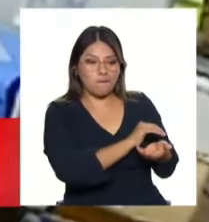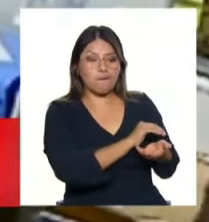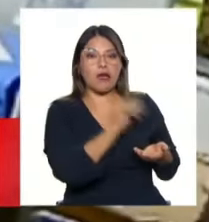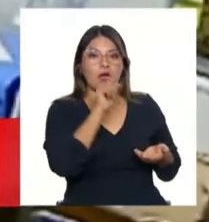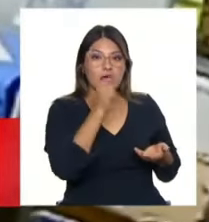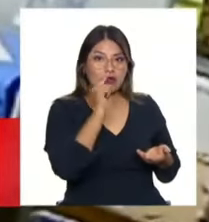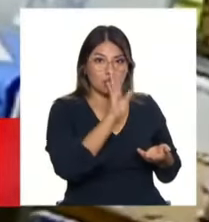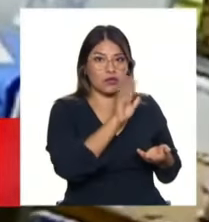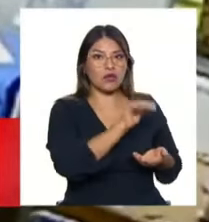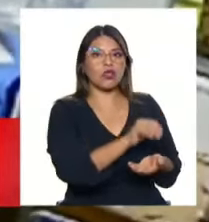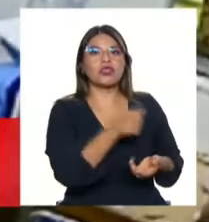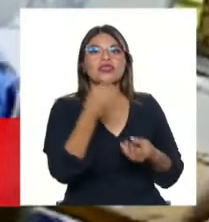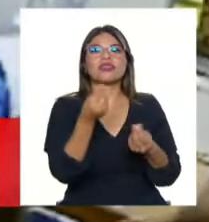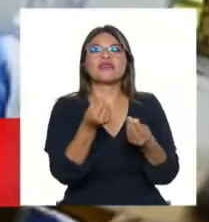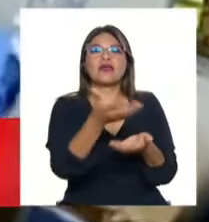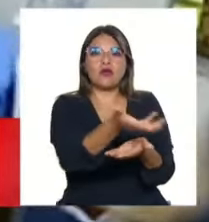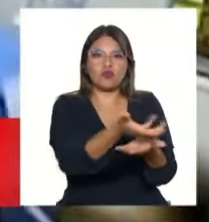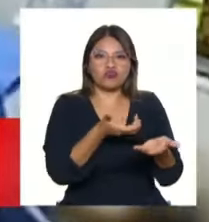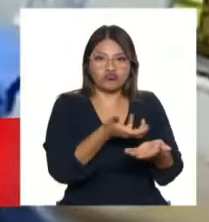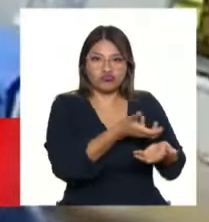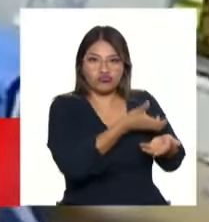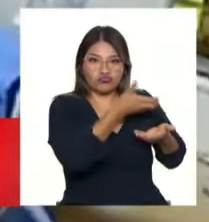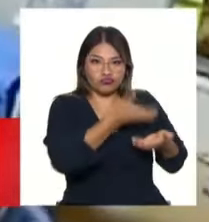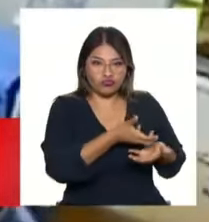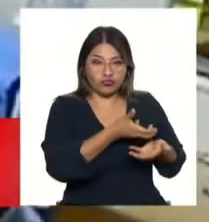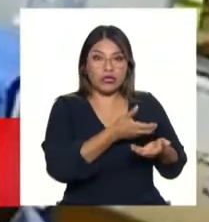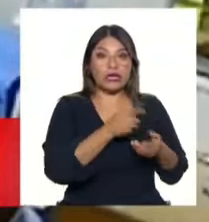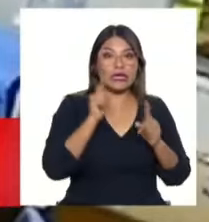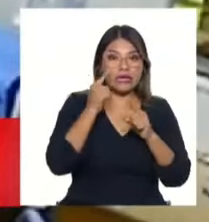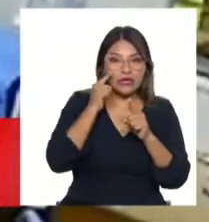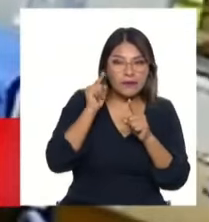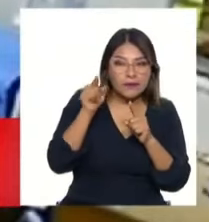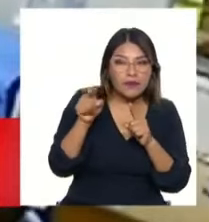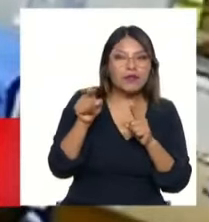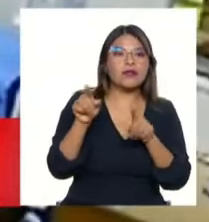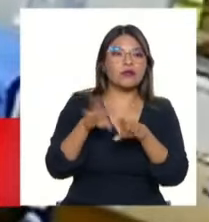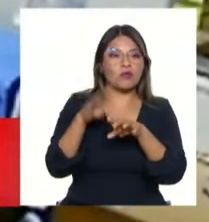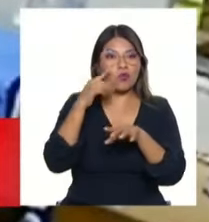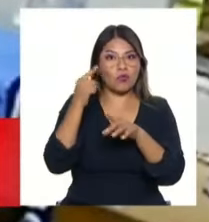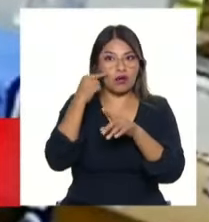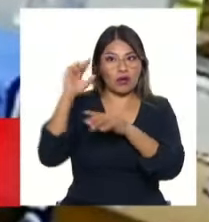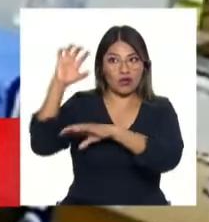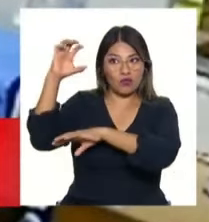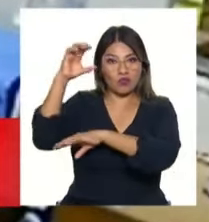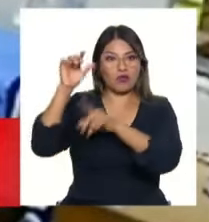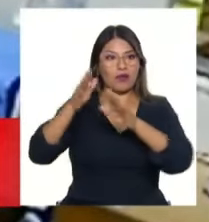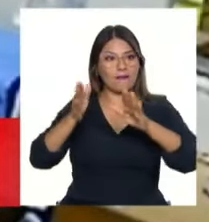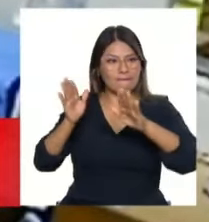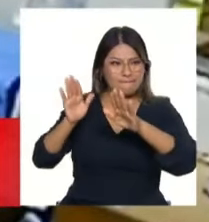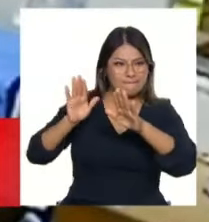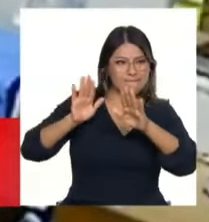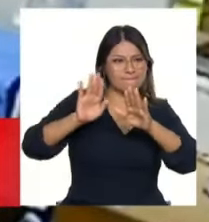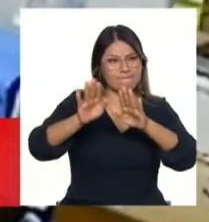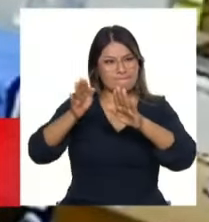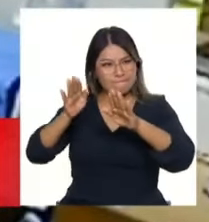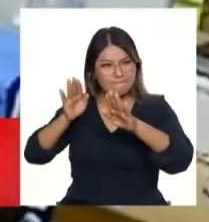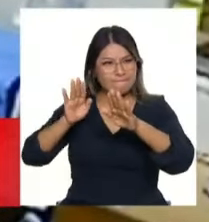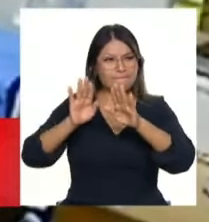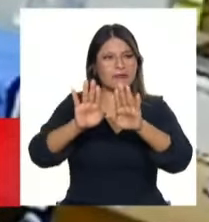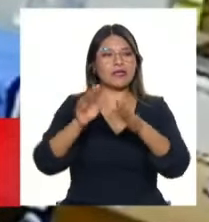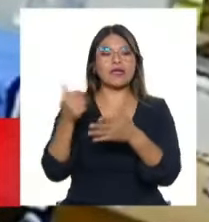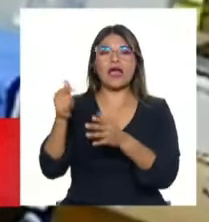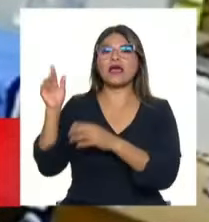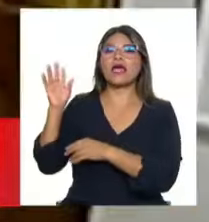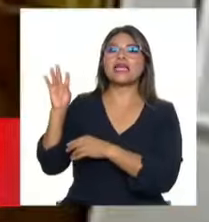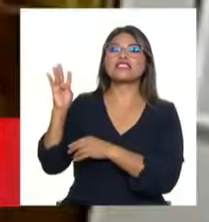bancaria. Cámaras de seguridad registraron el momento. En las imágenes se observa al empresario bloquear la puerta y con la ayuda